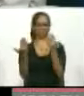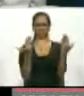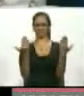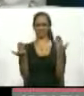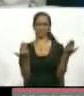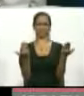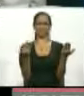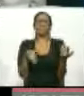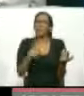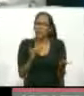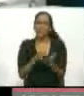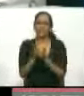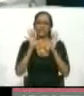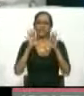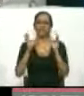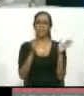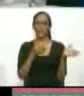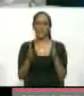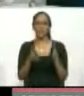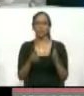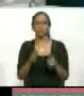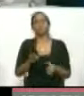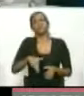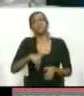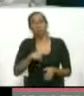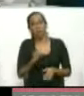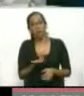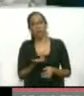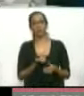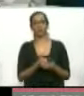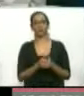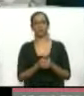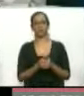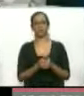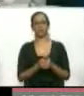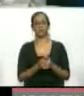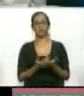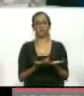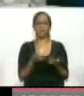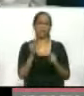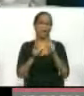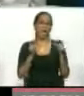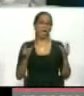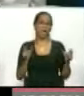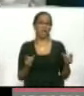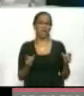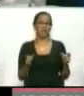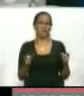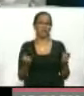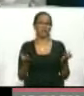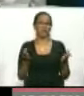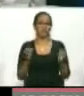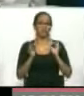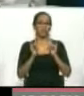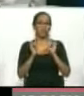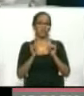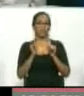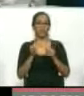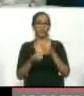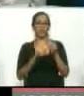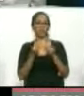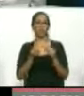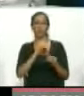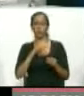pasar el 10 de marzo probablemente pues en que es parte la gente precisamente para preparar lo siguiente somos